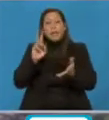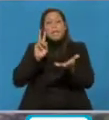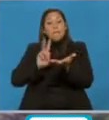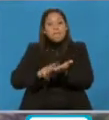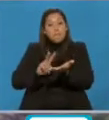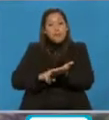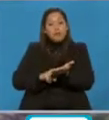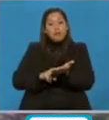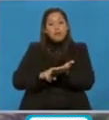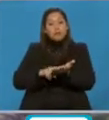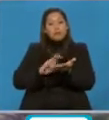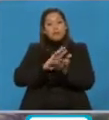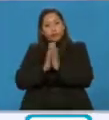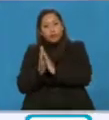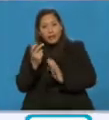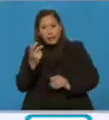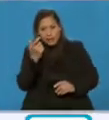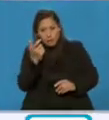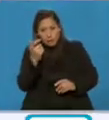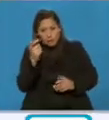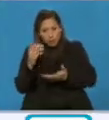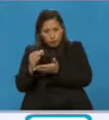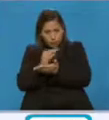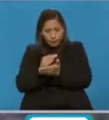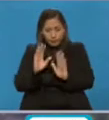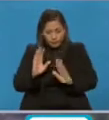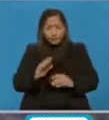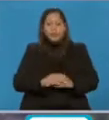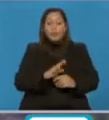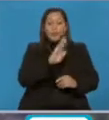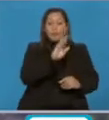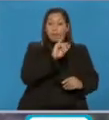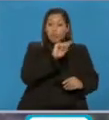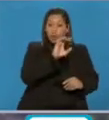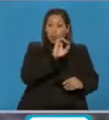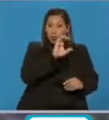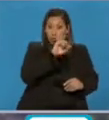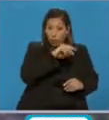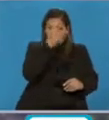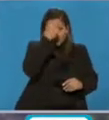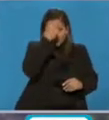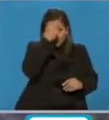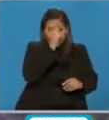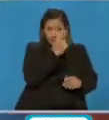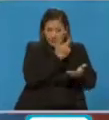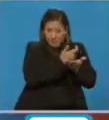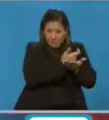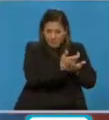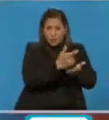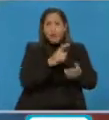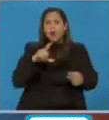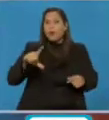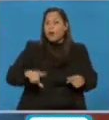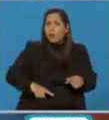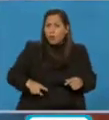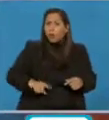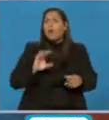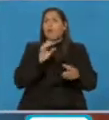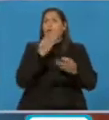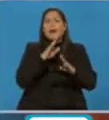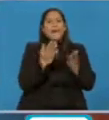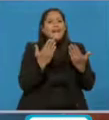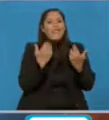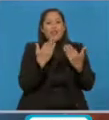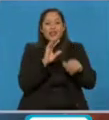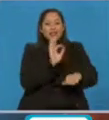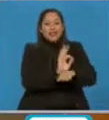en efecto de esa moneda en particular. En el caso de Bitcoin, no hay nada, ni un gobierno, ni un banco que